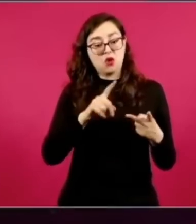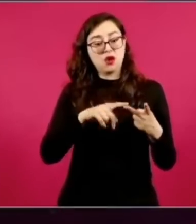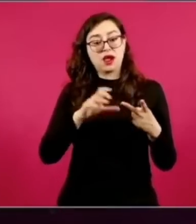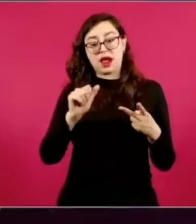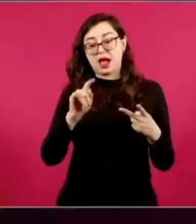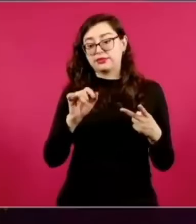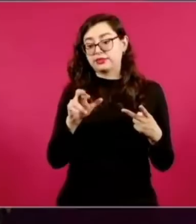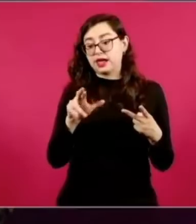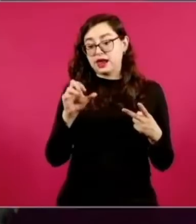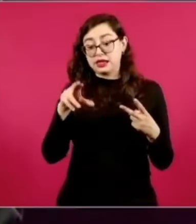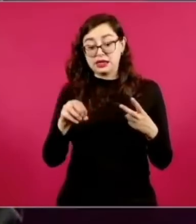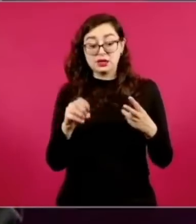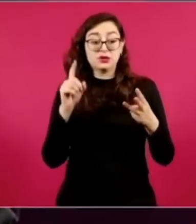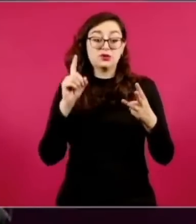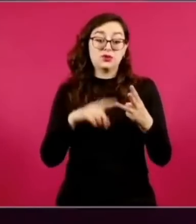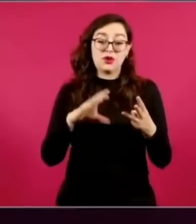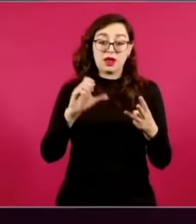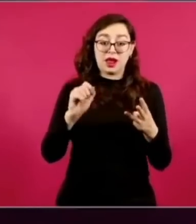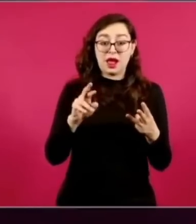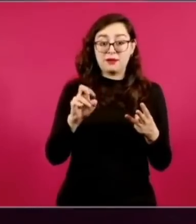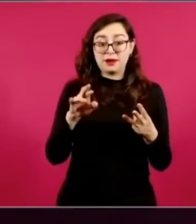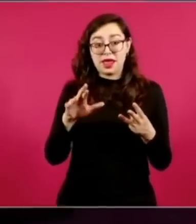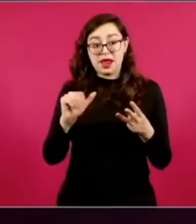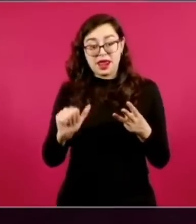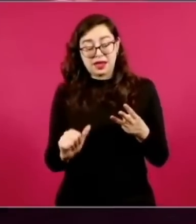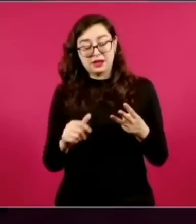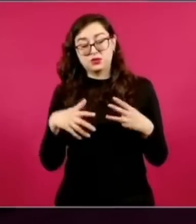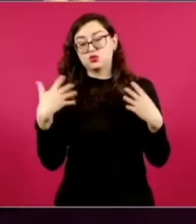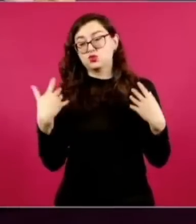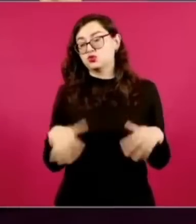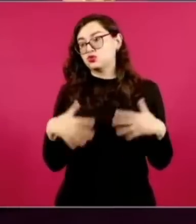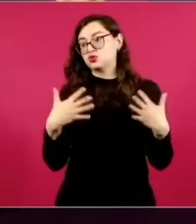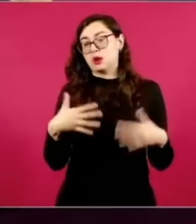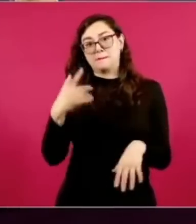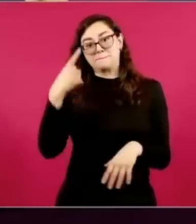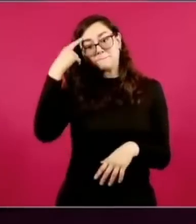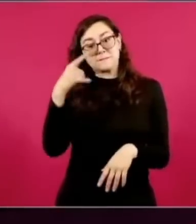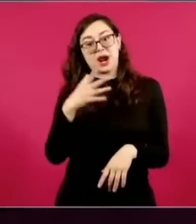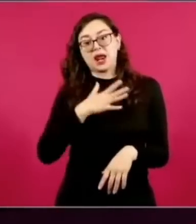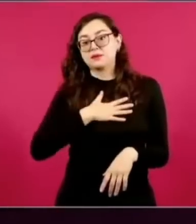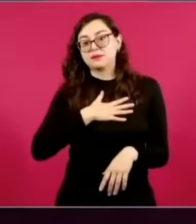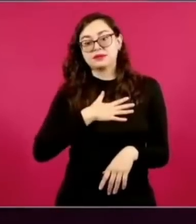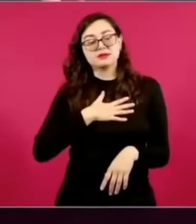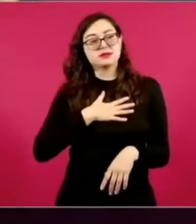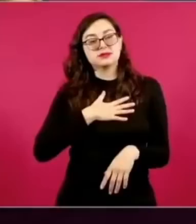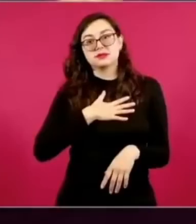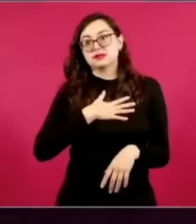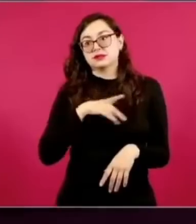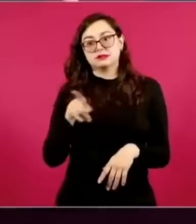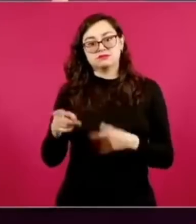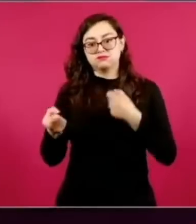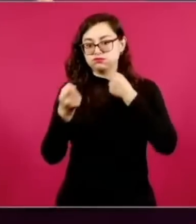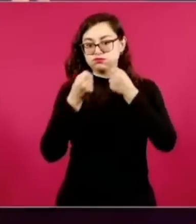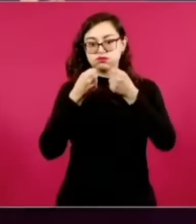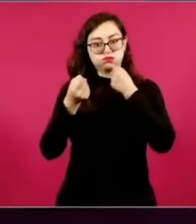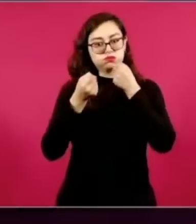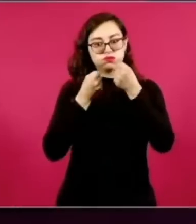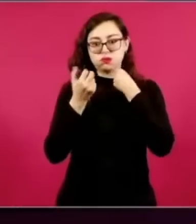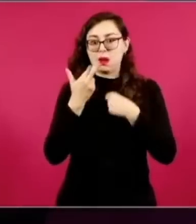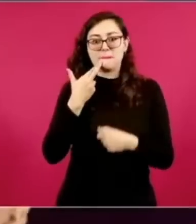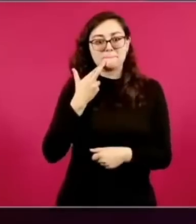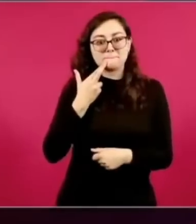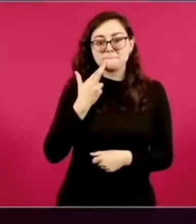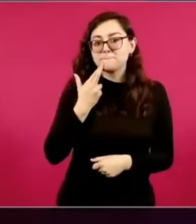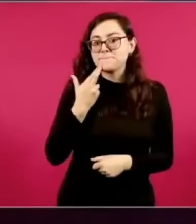de Daniel Cabrera, que para mí es el mejor periodista que